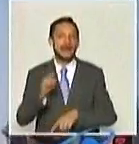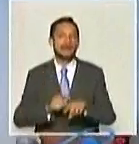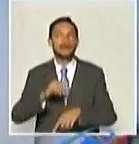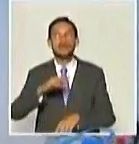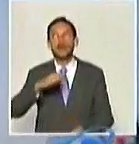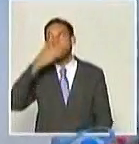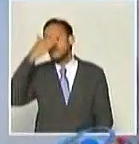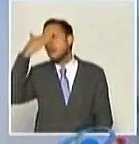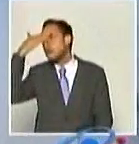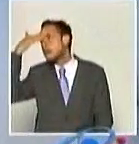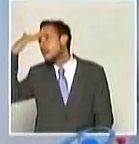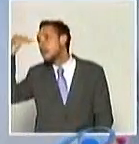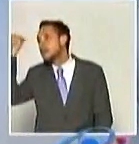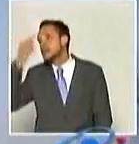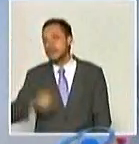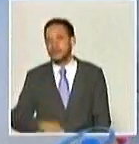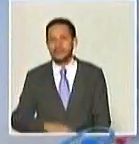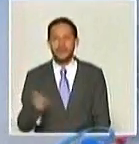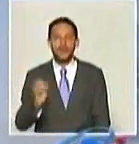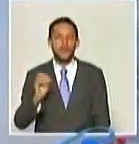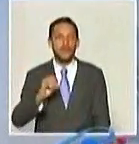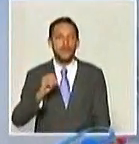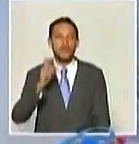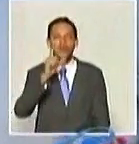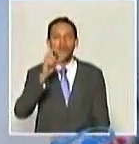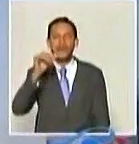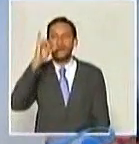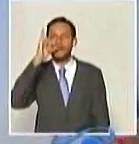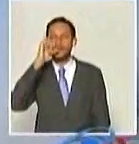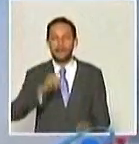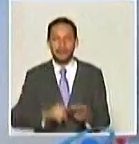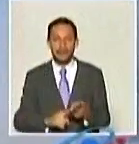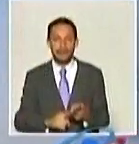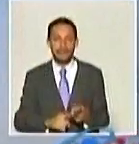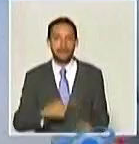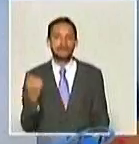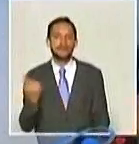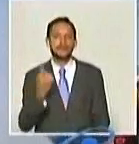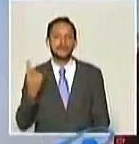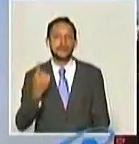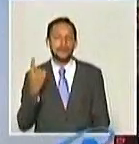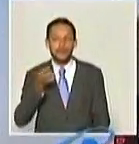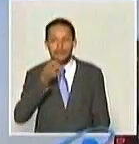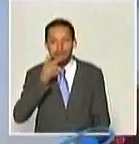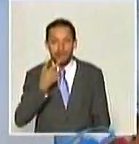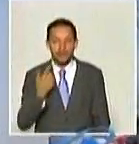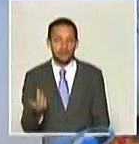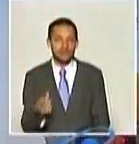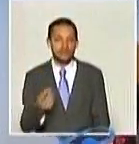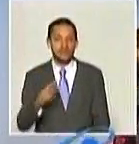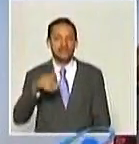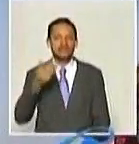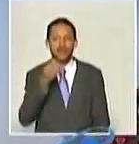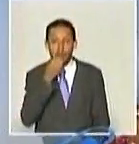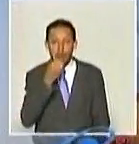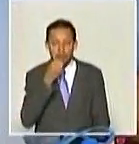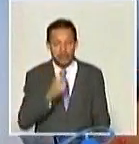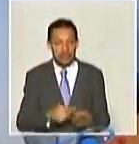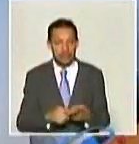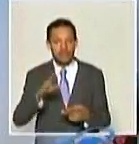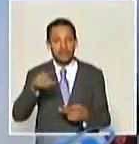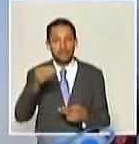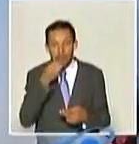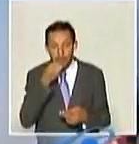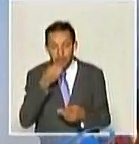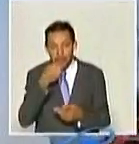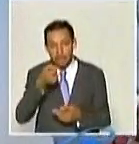toman el medicamento con Coca-Cola, con una gaseosa, con el jugo. Uno les dice después de almuerzo, después de cada comida, cuando su